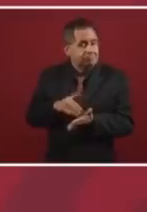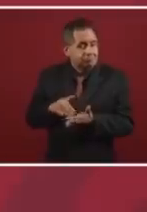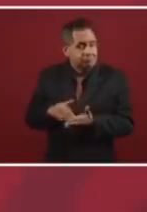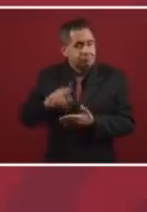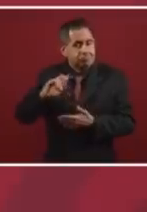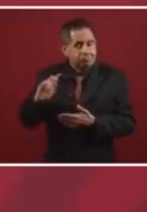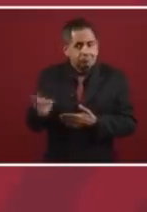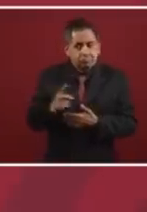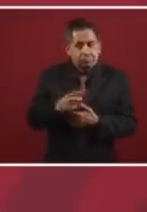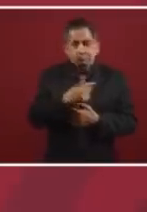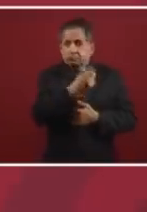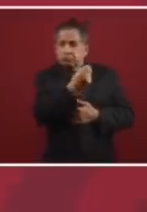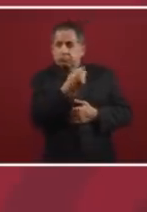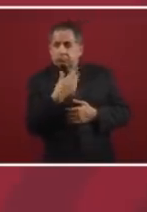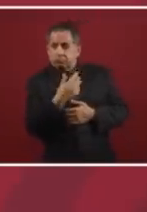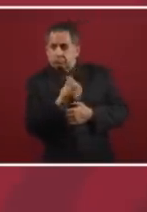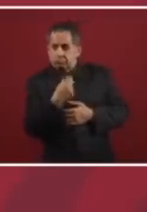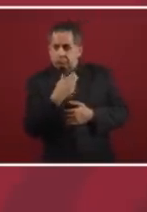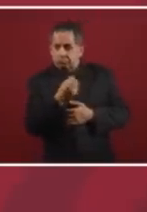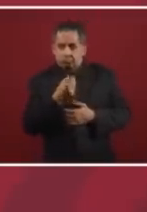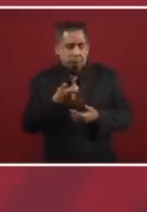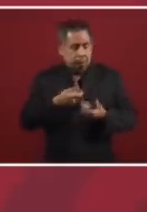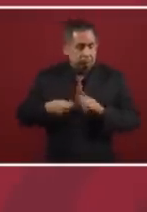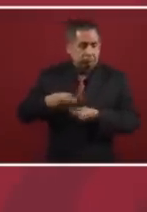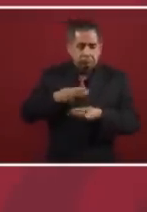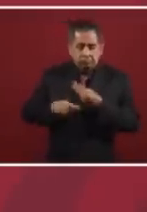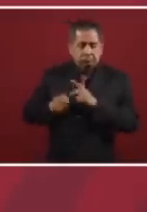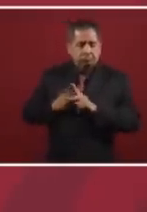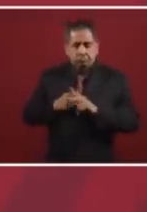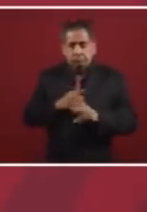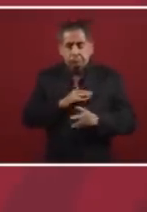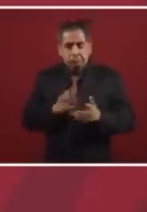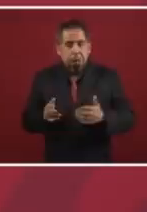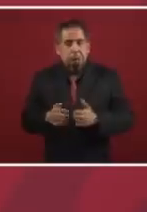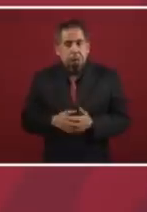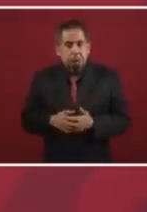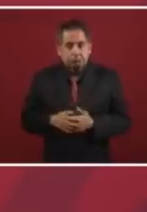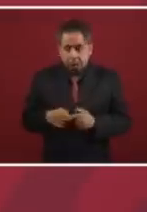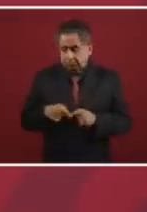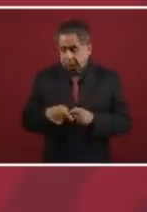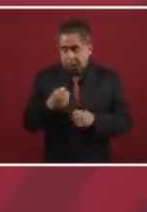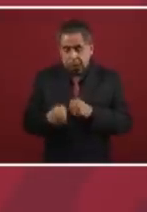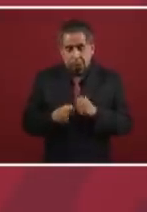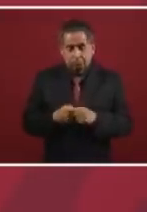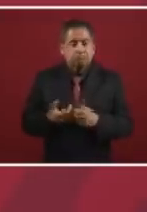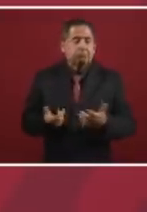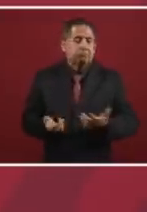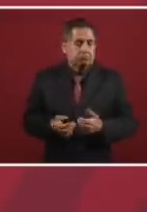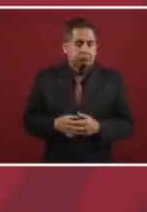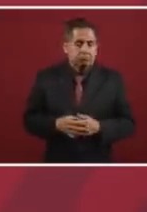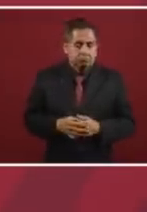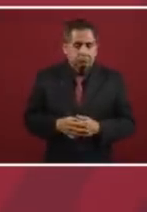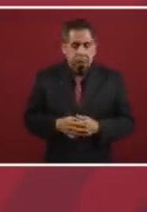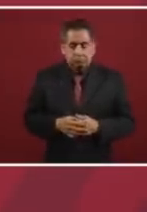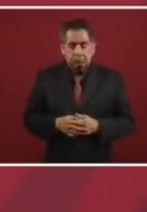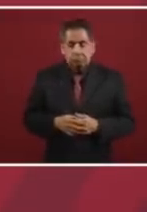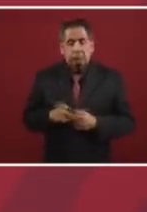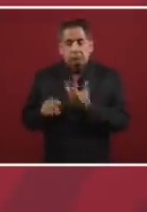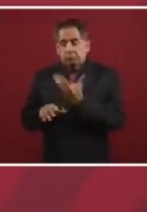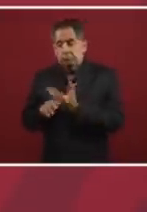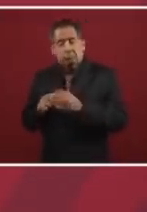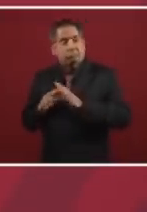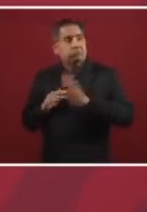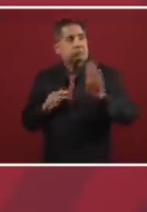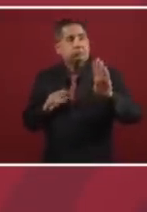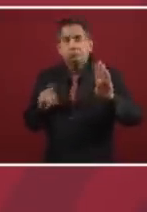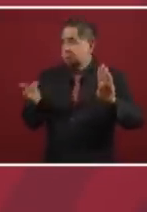millones de dólares es lo que se estima o se calcula vamos a tener este año y se fueron